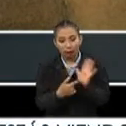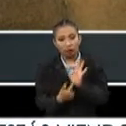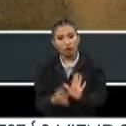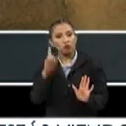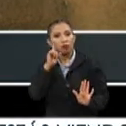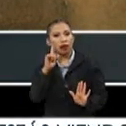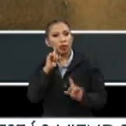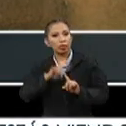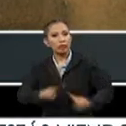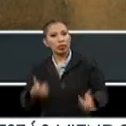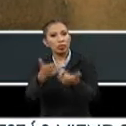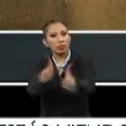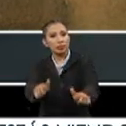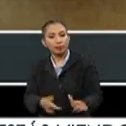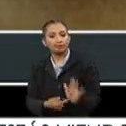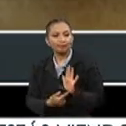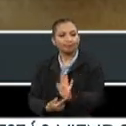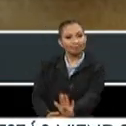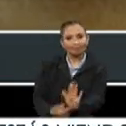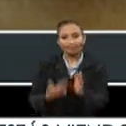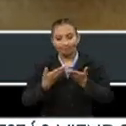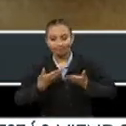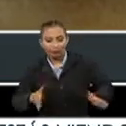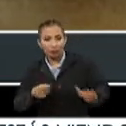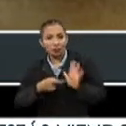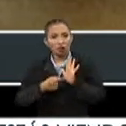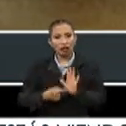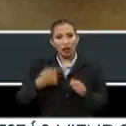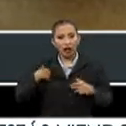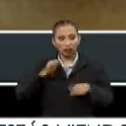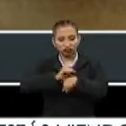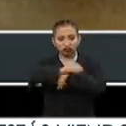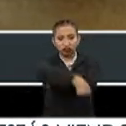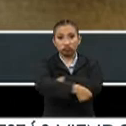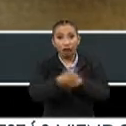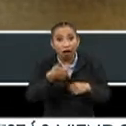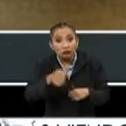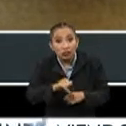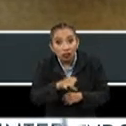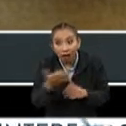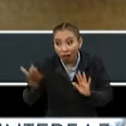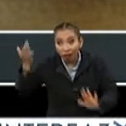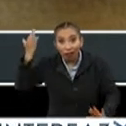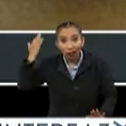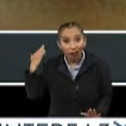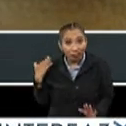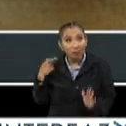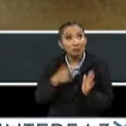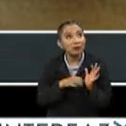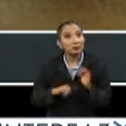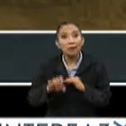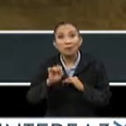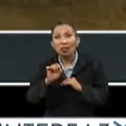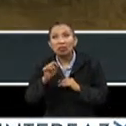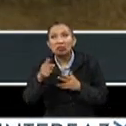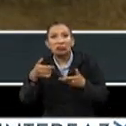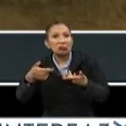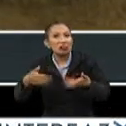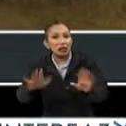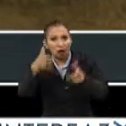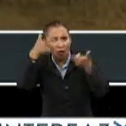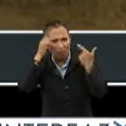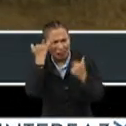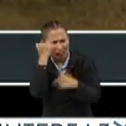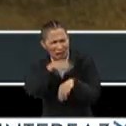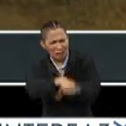es una mujer completamente liberada, ¿no? Y abierta. Para empezar, bueno, raparse en estas condiciones en 1920 y tantos era una cosa muy